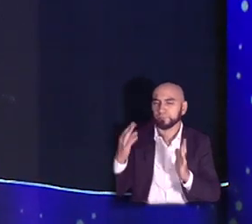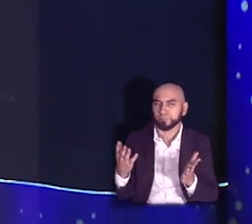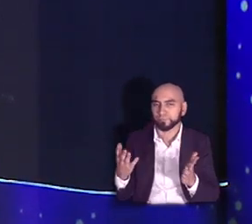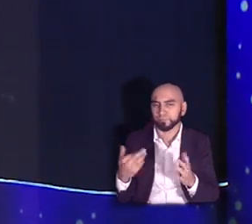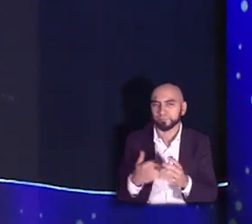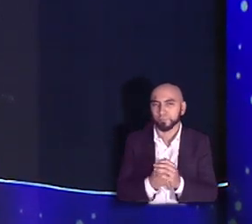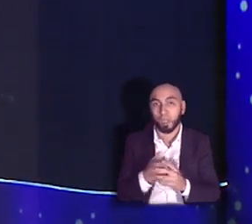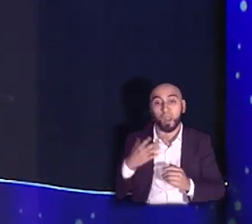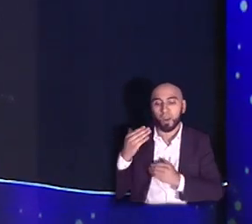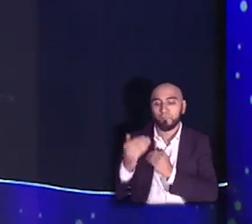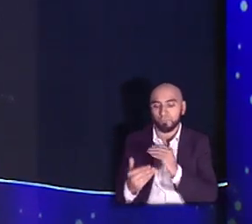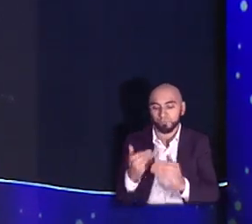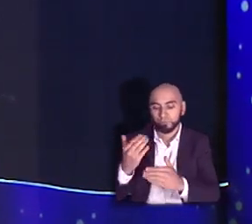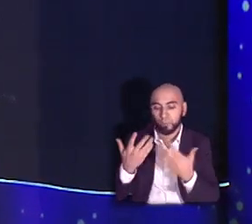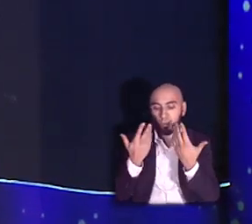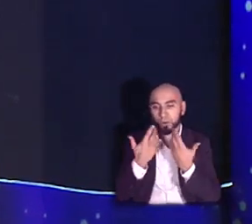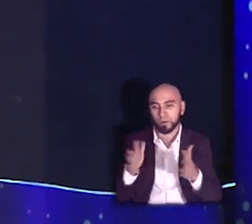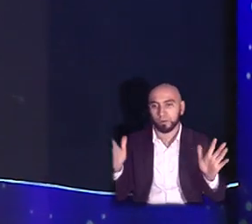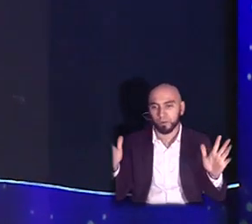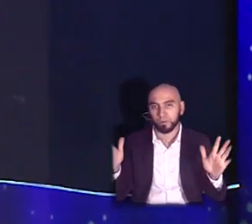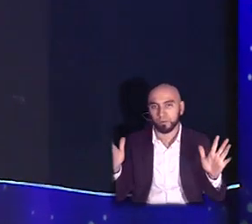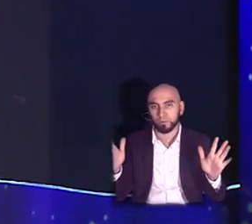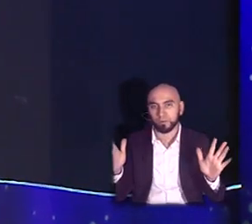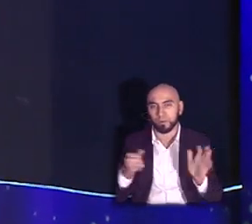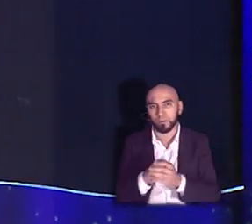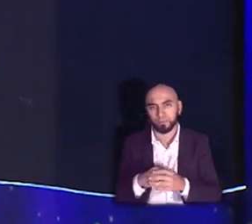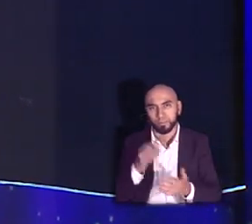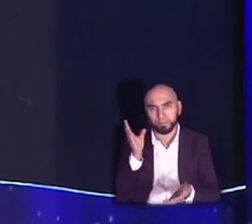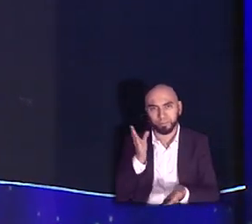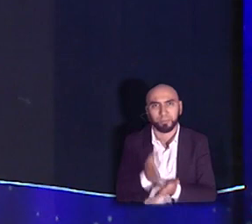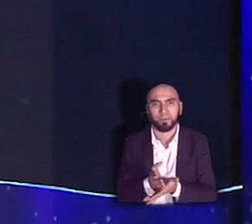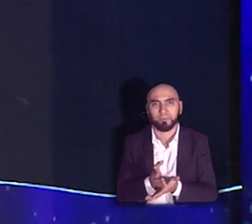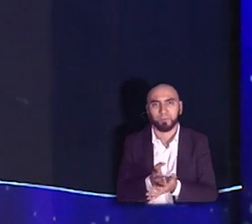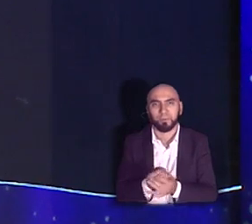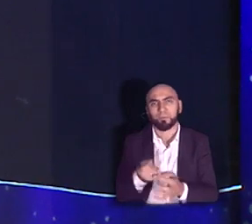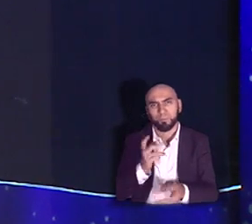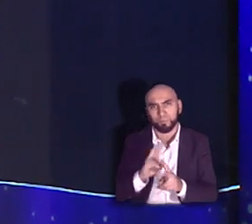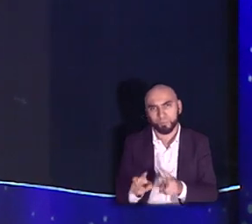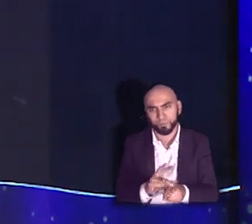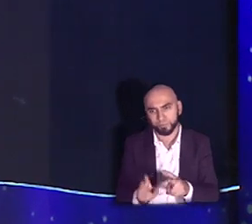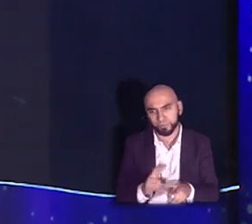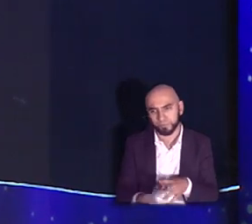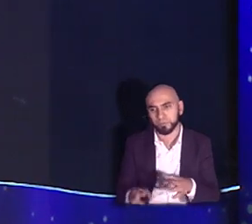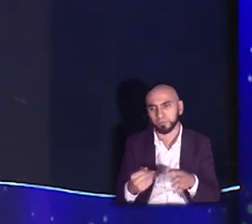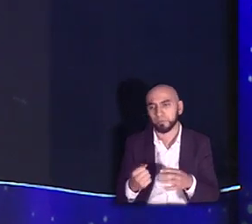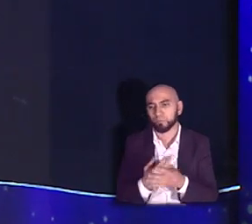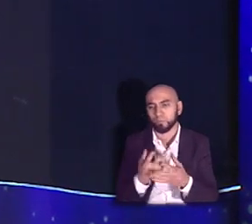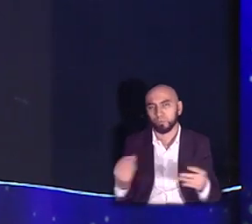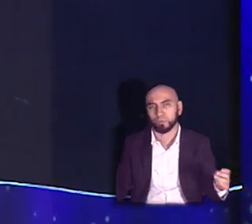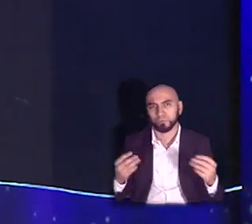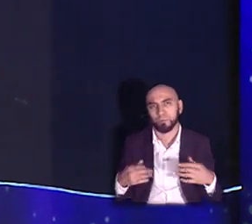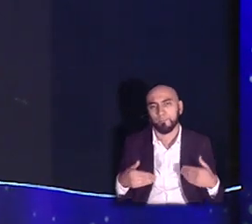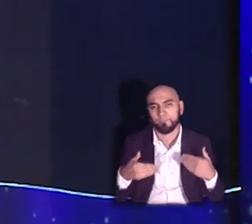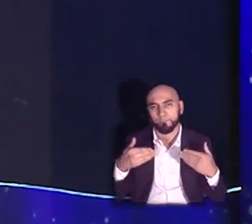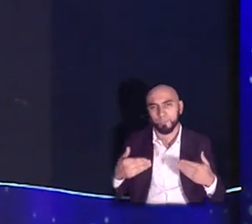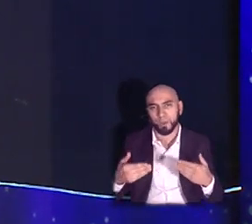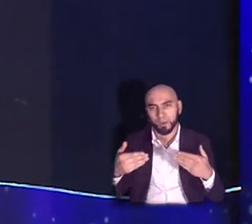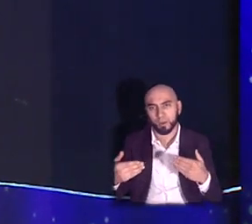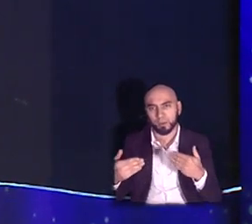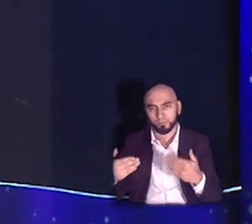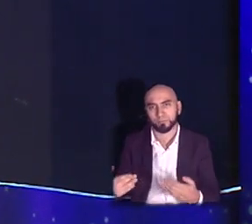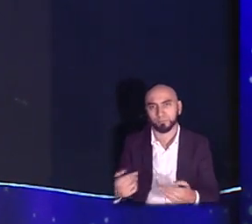La evolución de cualquier órgano complejo debe haber sido producido en varios pasos de evolución progresiva.